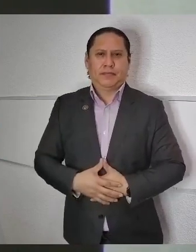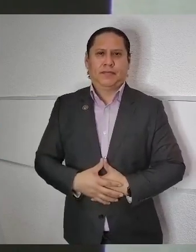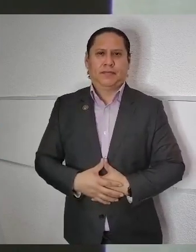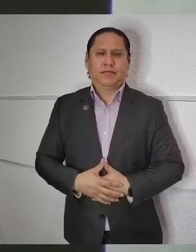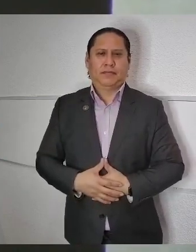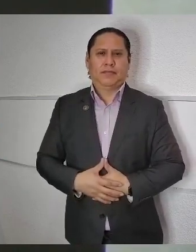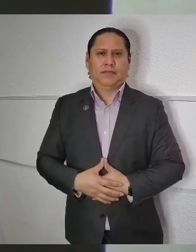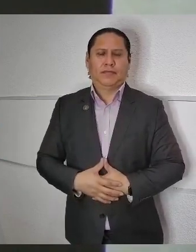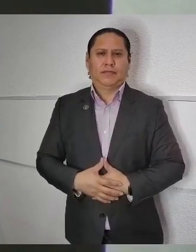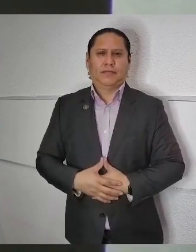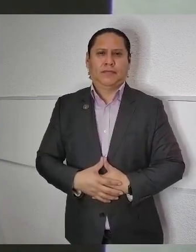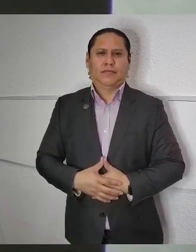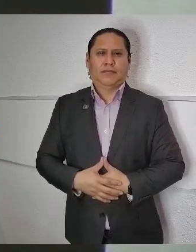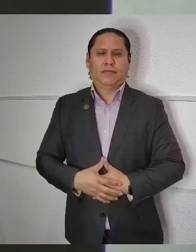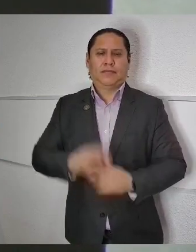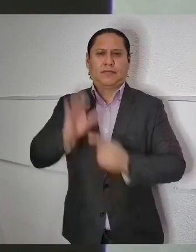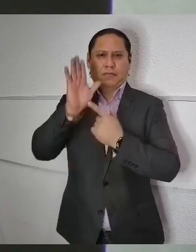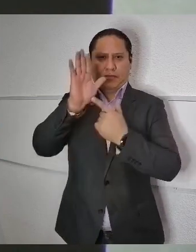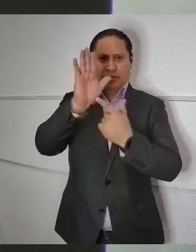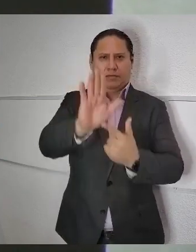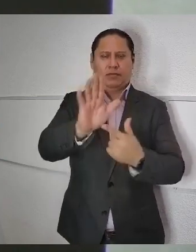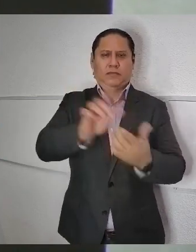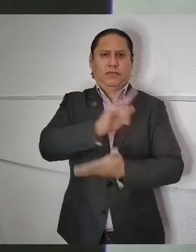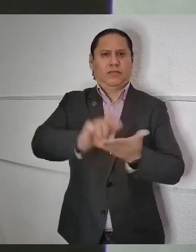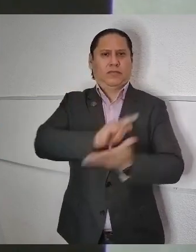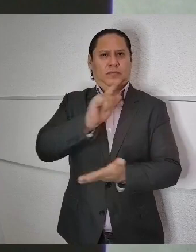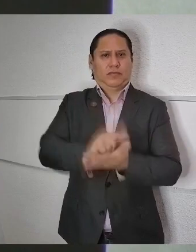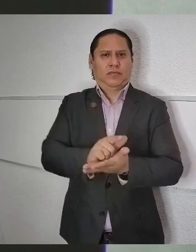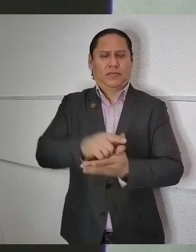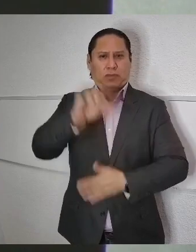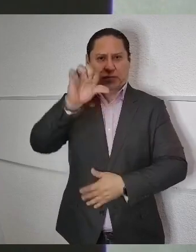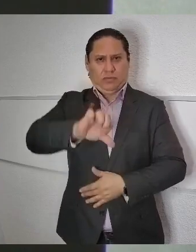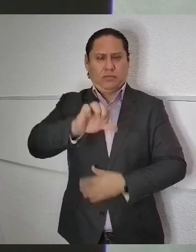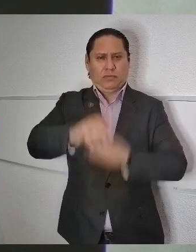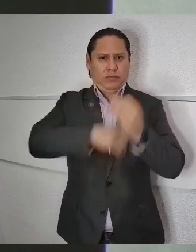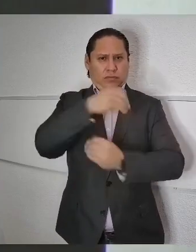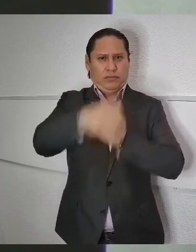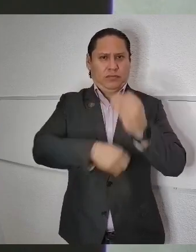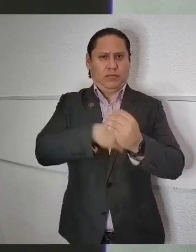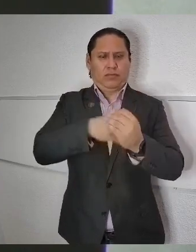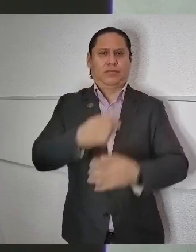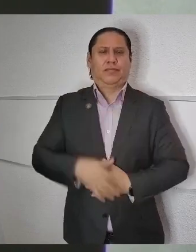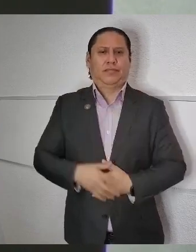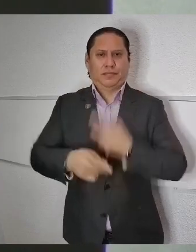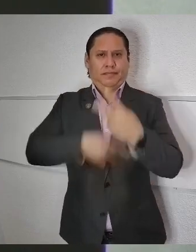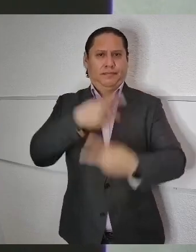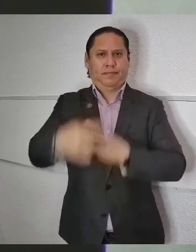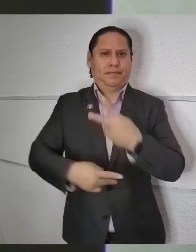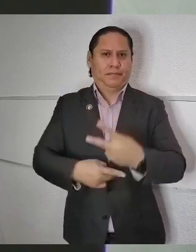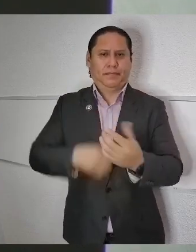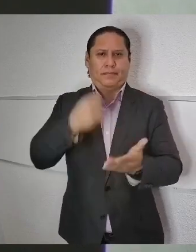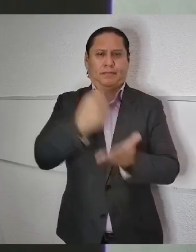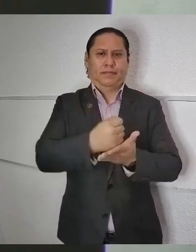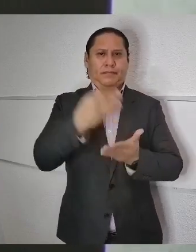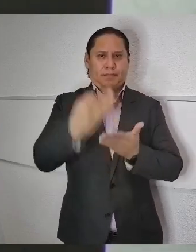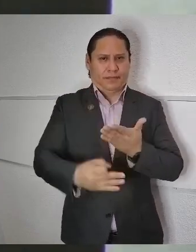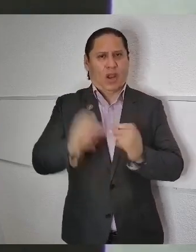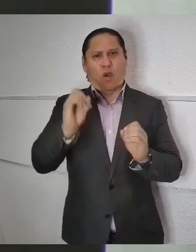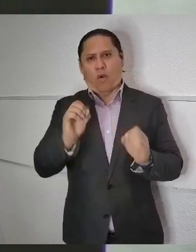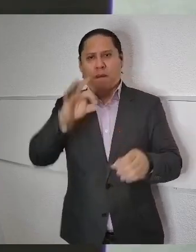La propuesta de ley que hoy se discute, que vamos a